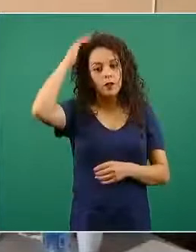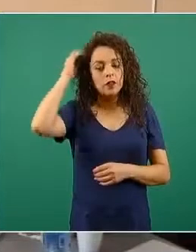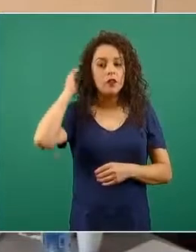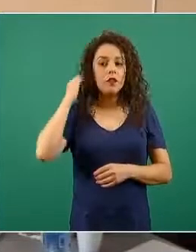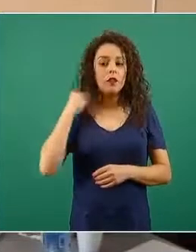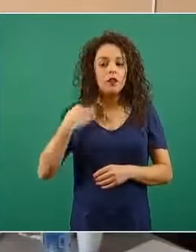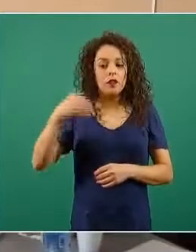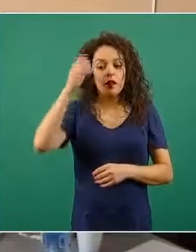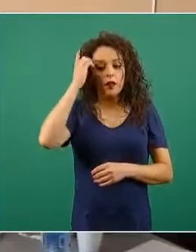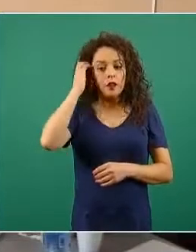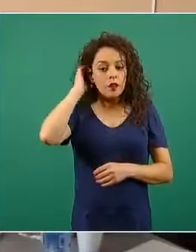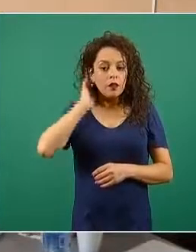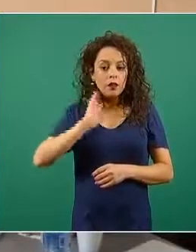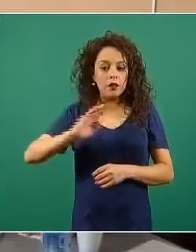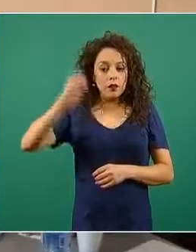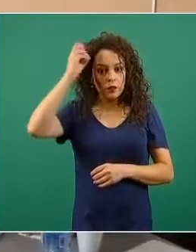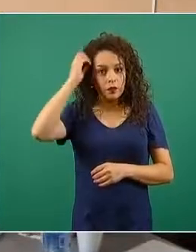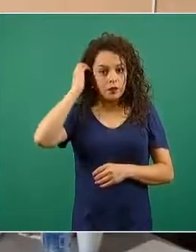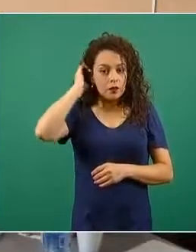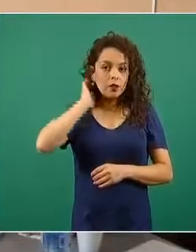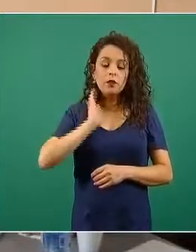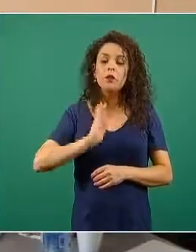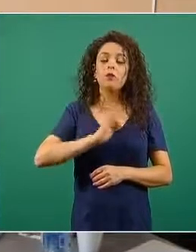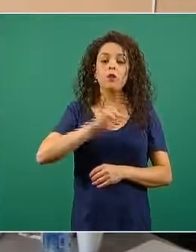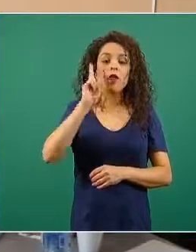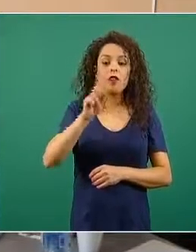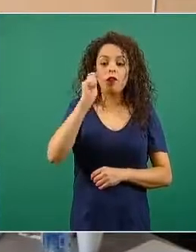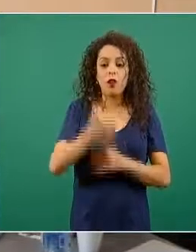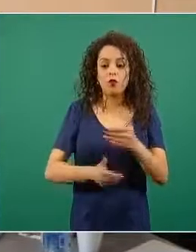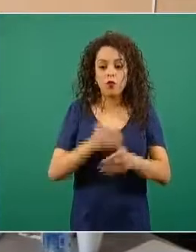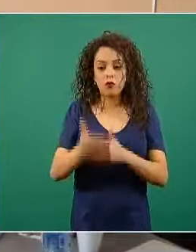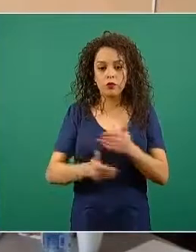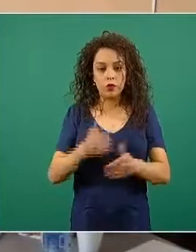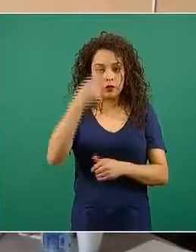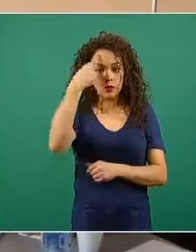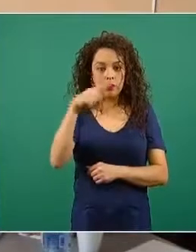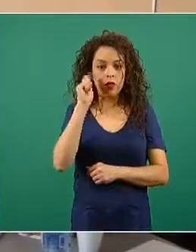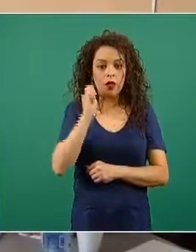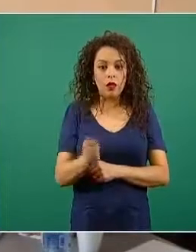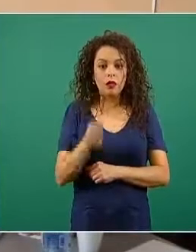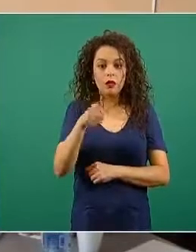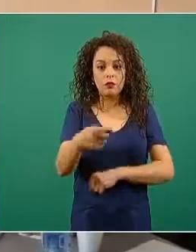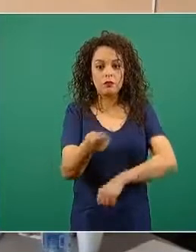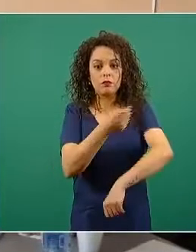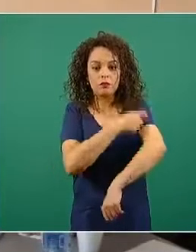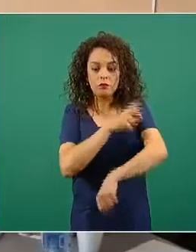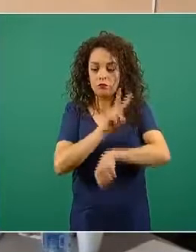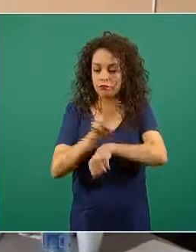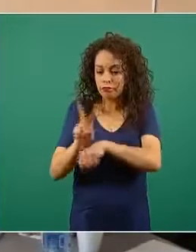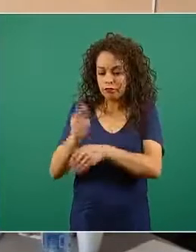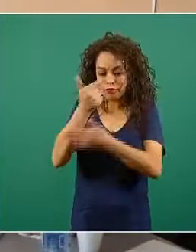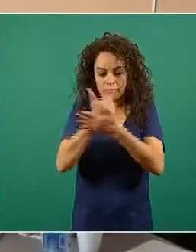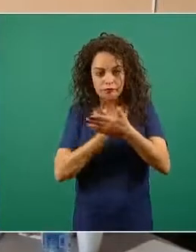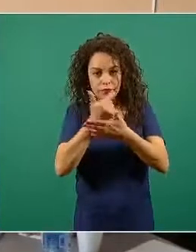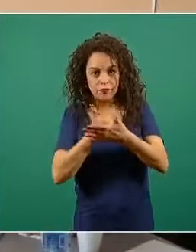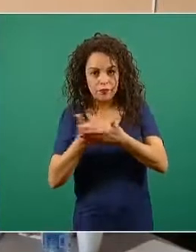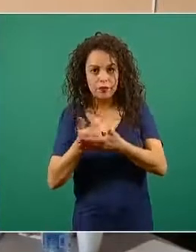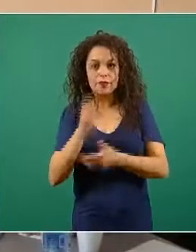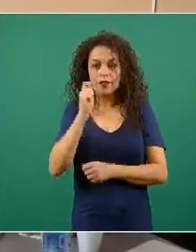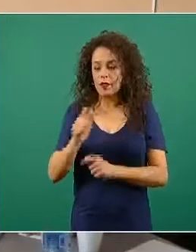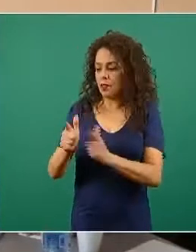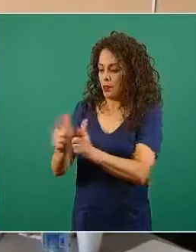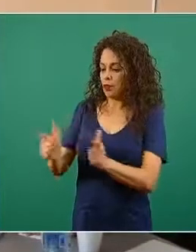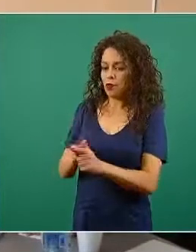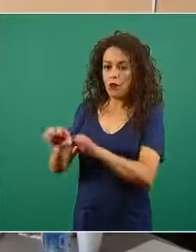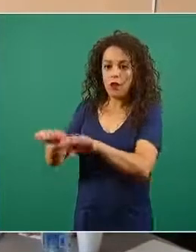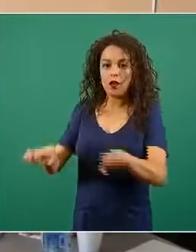Aquí se ven algunas imágenes, el proceso de registro y verificación. Se puede ver cómo participa el personal de la Brigada Correcaminos, todos